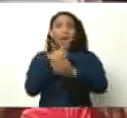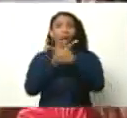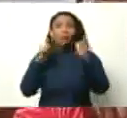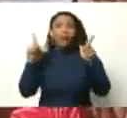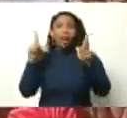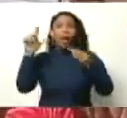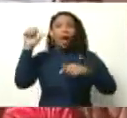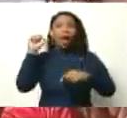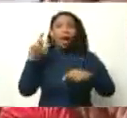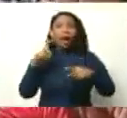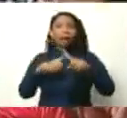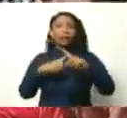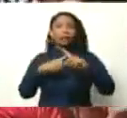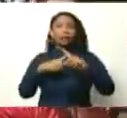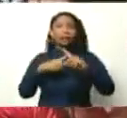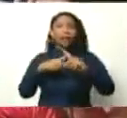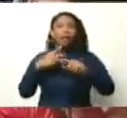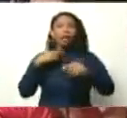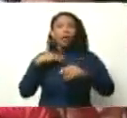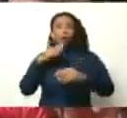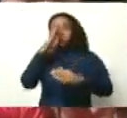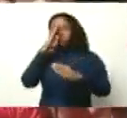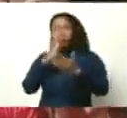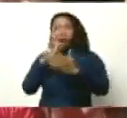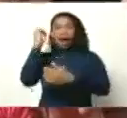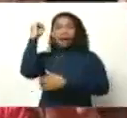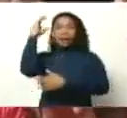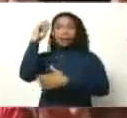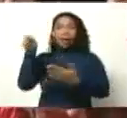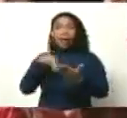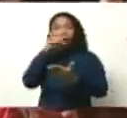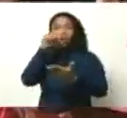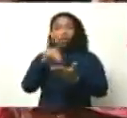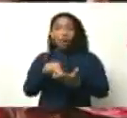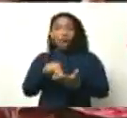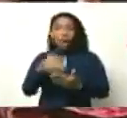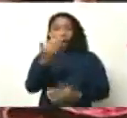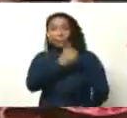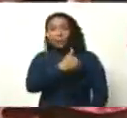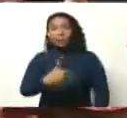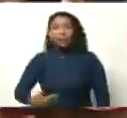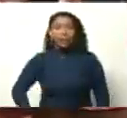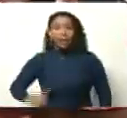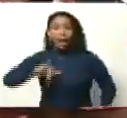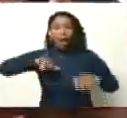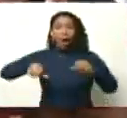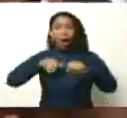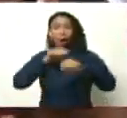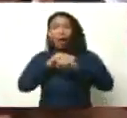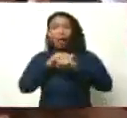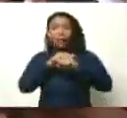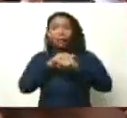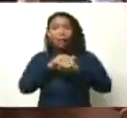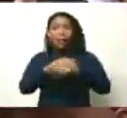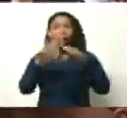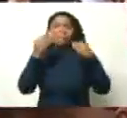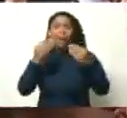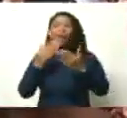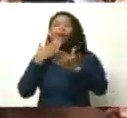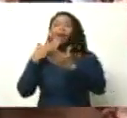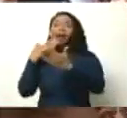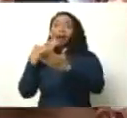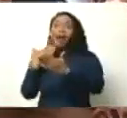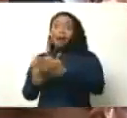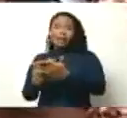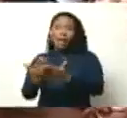nos dirigimos a nuestra honorable Asamblea Nacional, al presidente Jorge Rodríguez, para agradecer